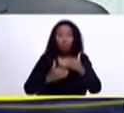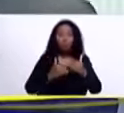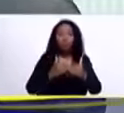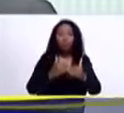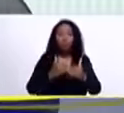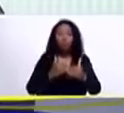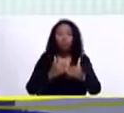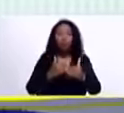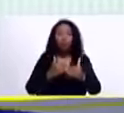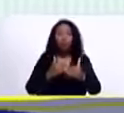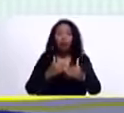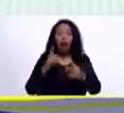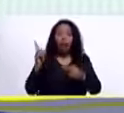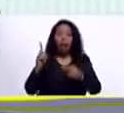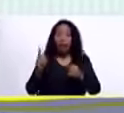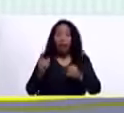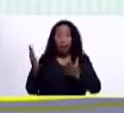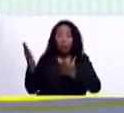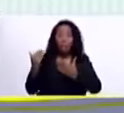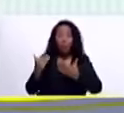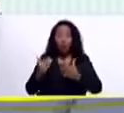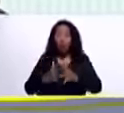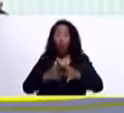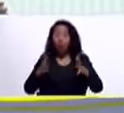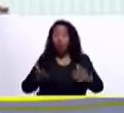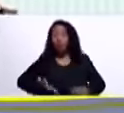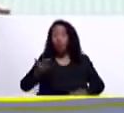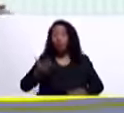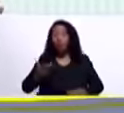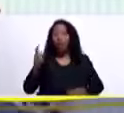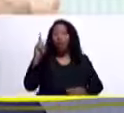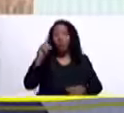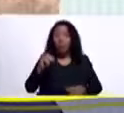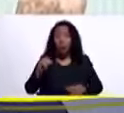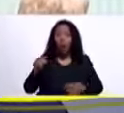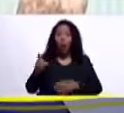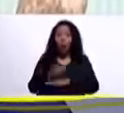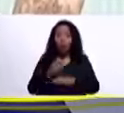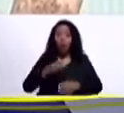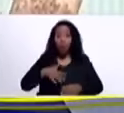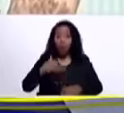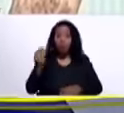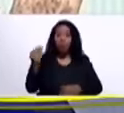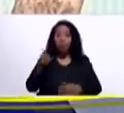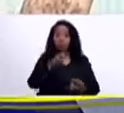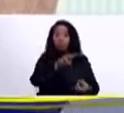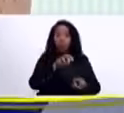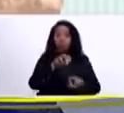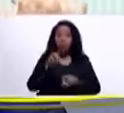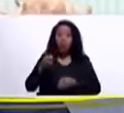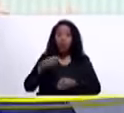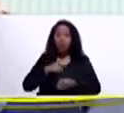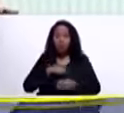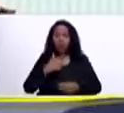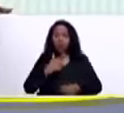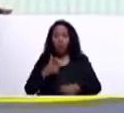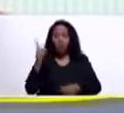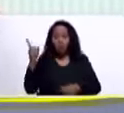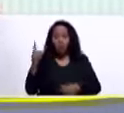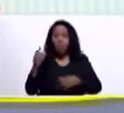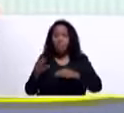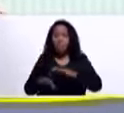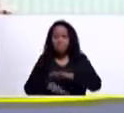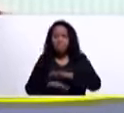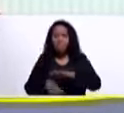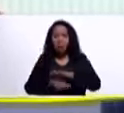para nosotros un gran apoyo, pero también para los gobernadores, porque van a recaudar más, pero como decimos nosotros, con unas tasas bajas y